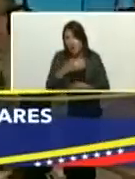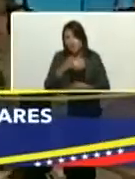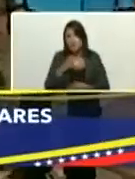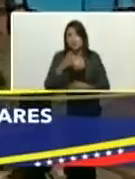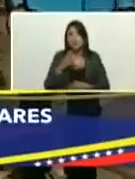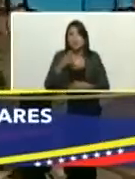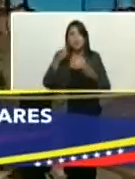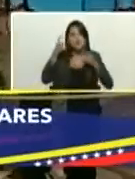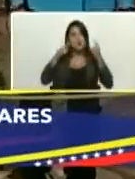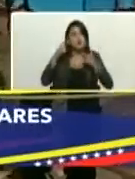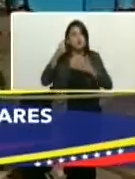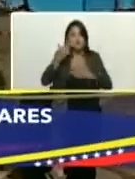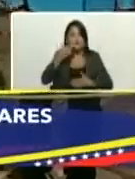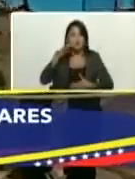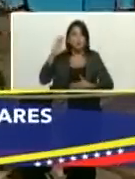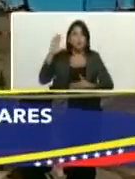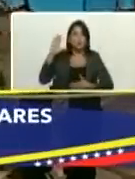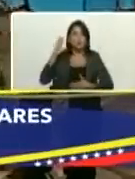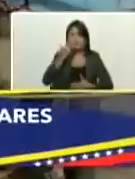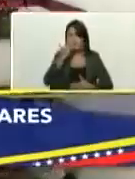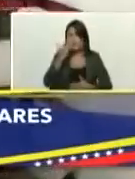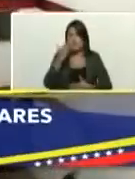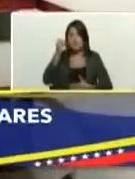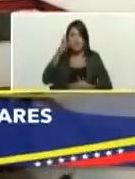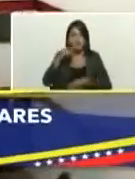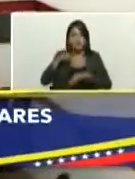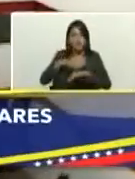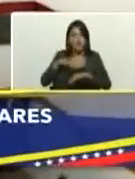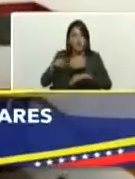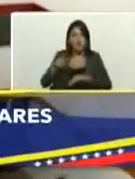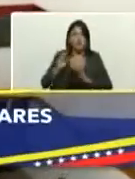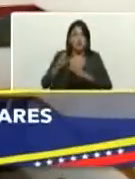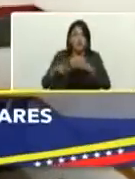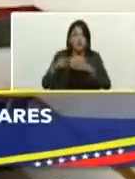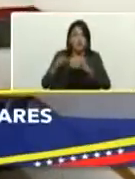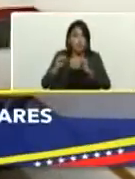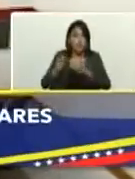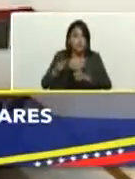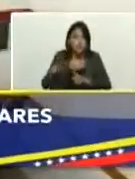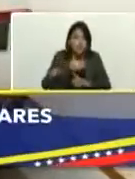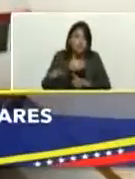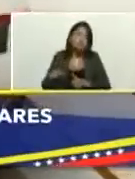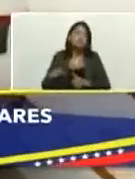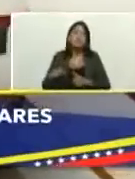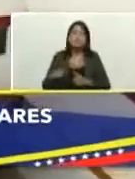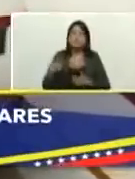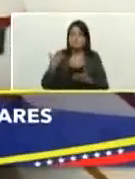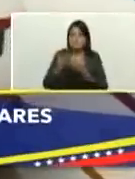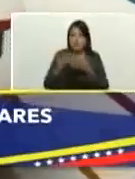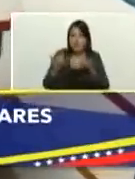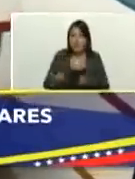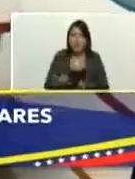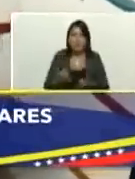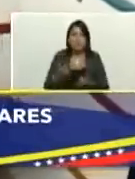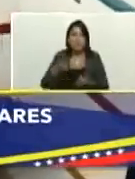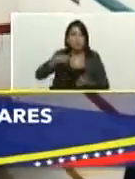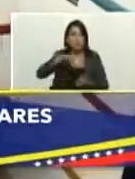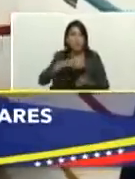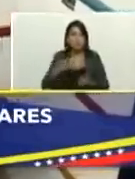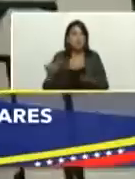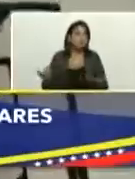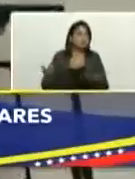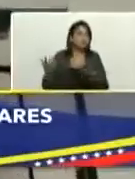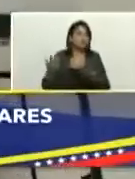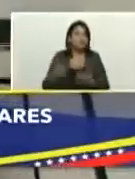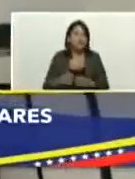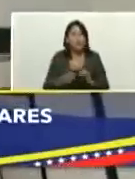en la Asamblea Nacional y que la revolución llegara al poder político, nosotros estamos cumpliéndole a la gente con parte de la obra de ese